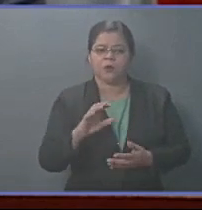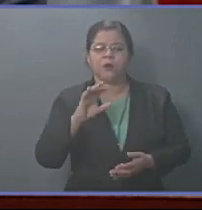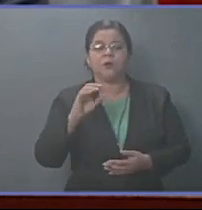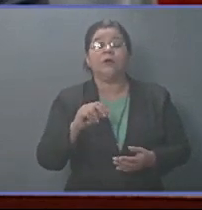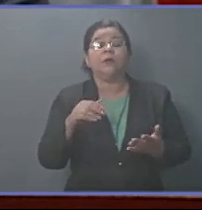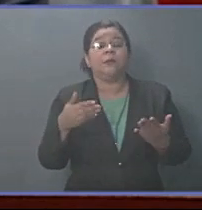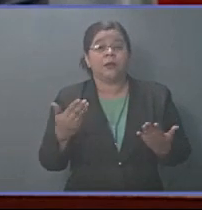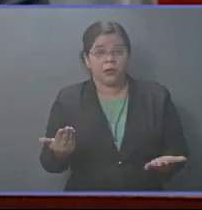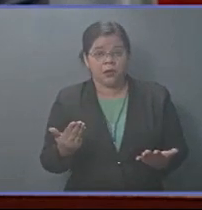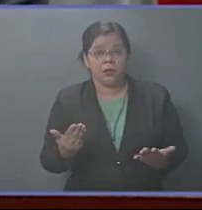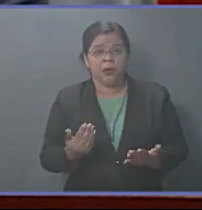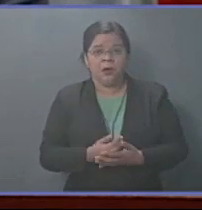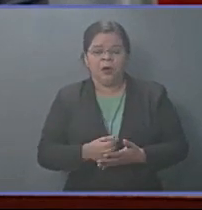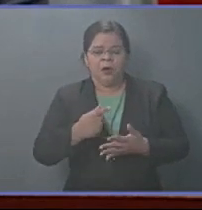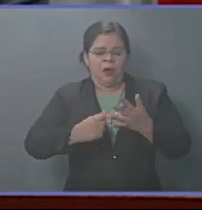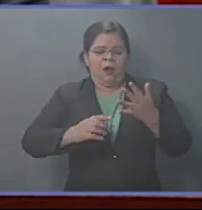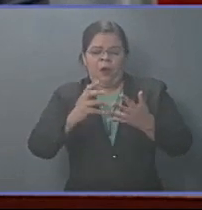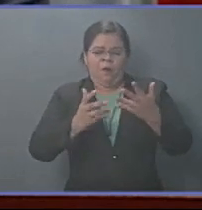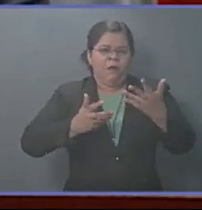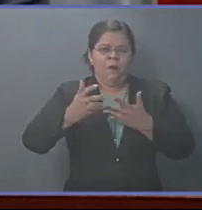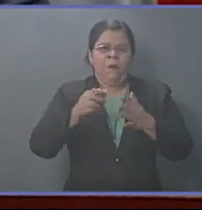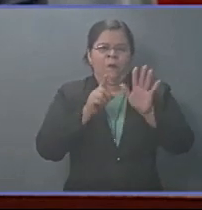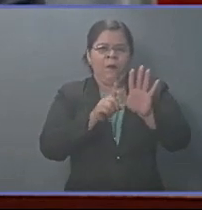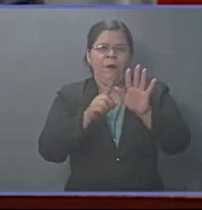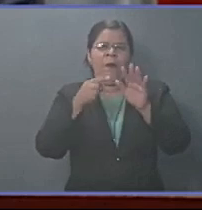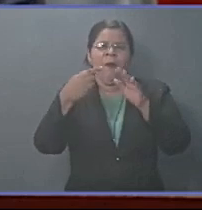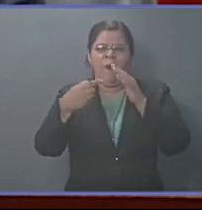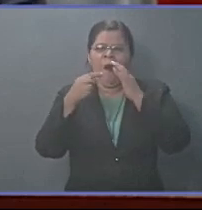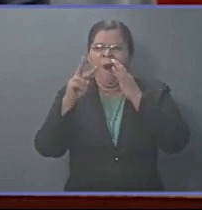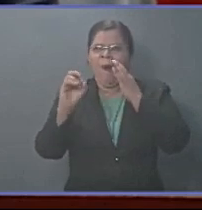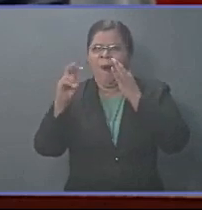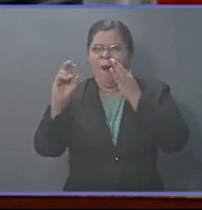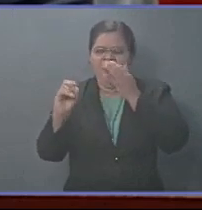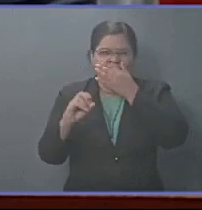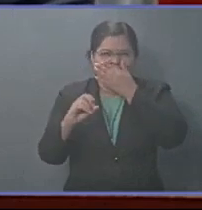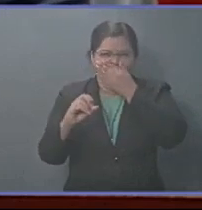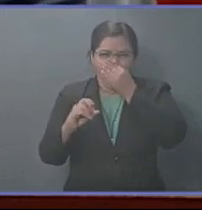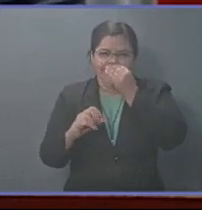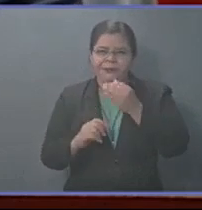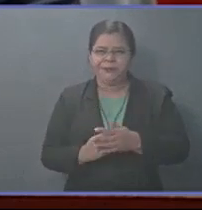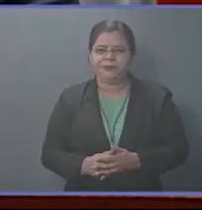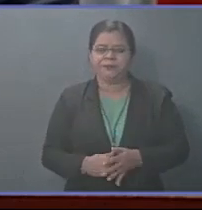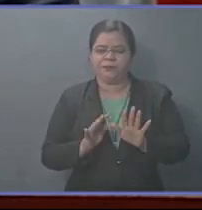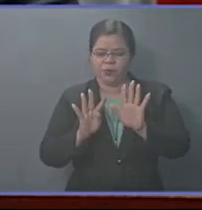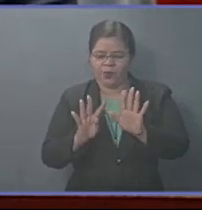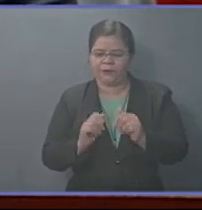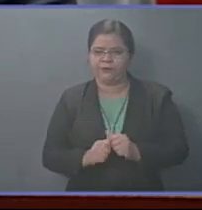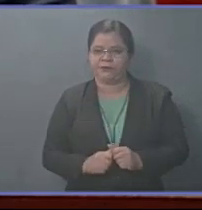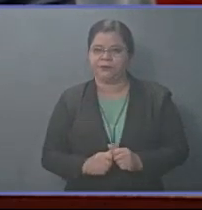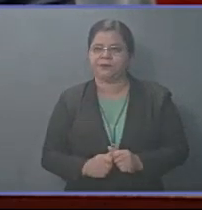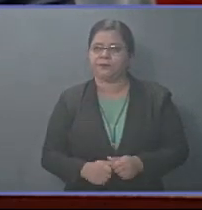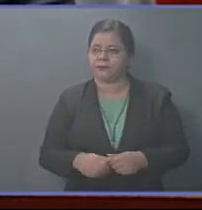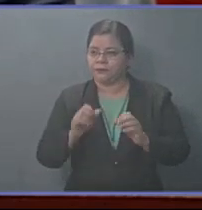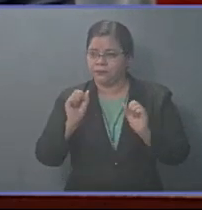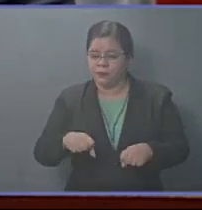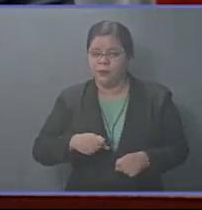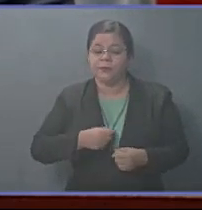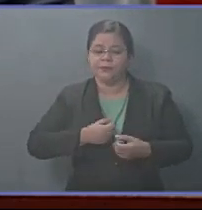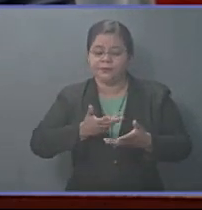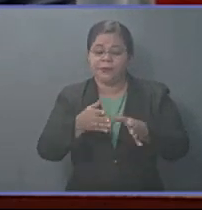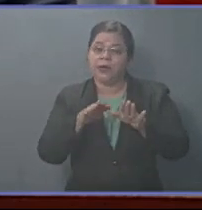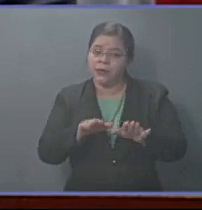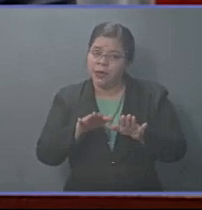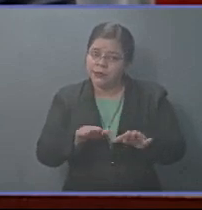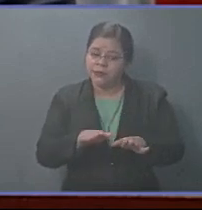en la inconstitucionalidad 6 20 20 9 expresa su agradecimiento